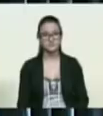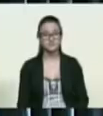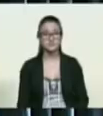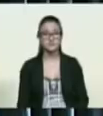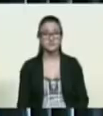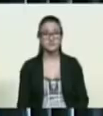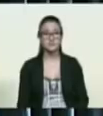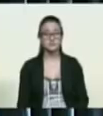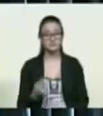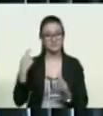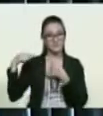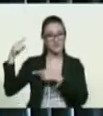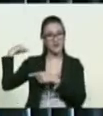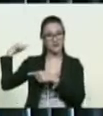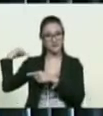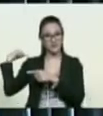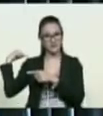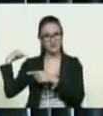Antes de ayer,